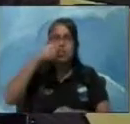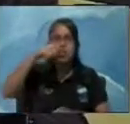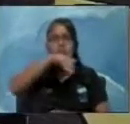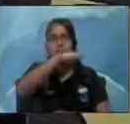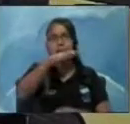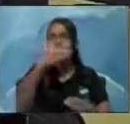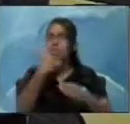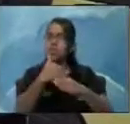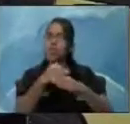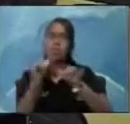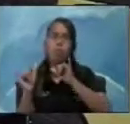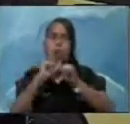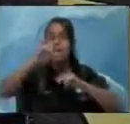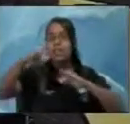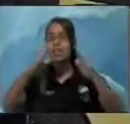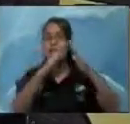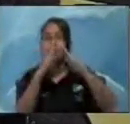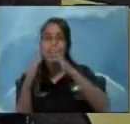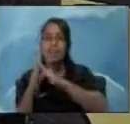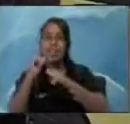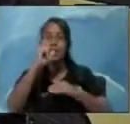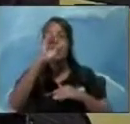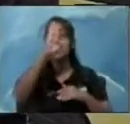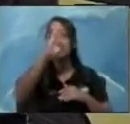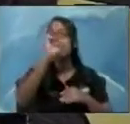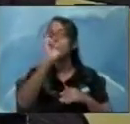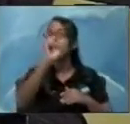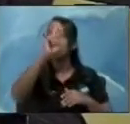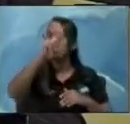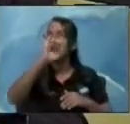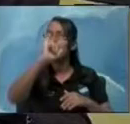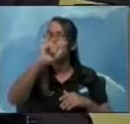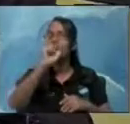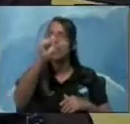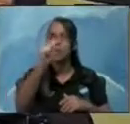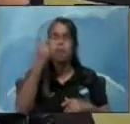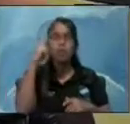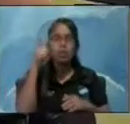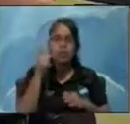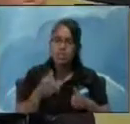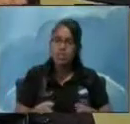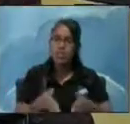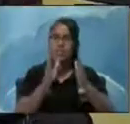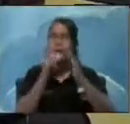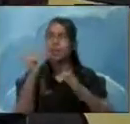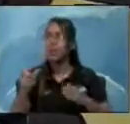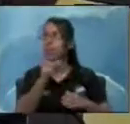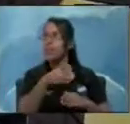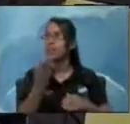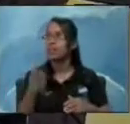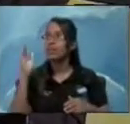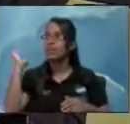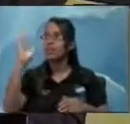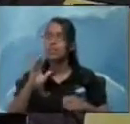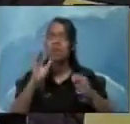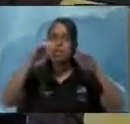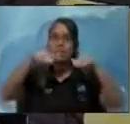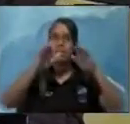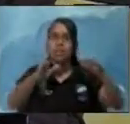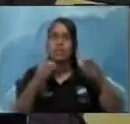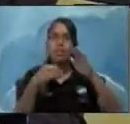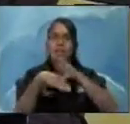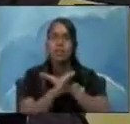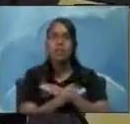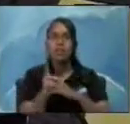Nazaret tiberias era un un pasadizo por allí pasaba la gente que venía del mar Mediterráneo e iba